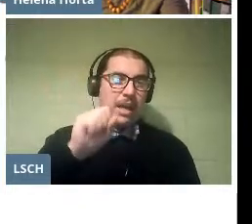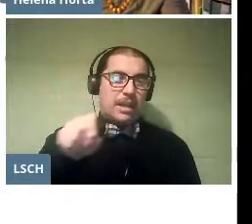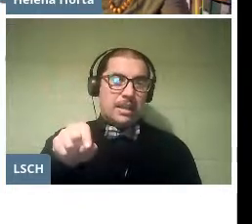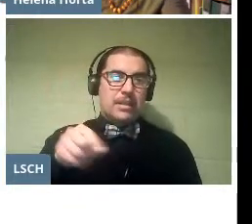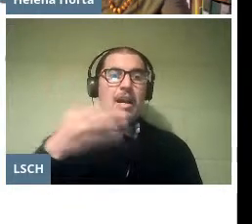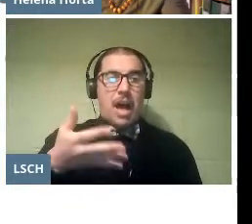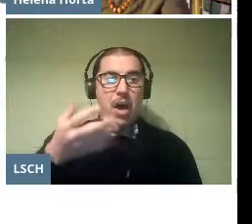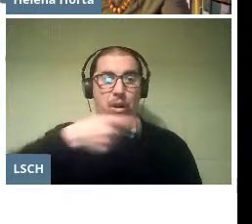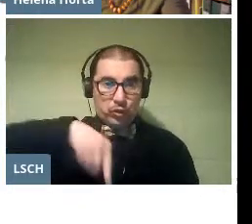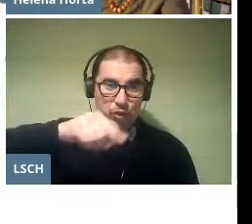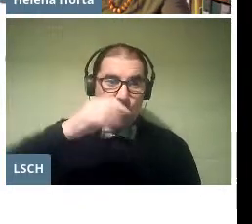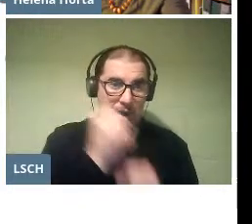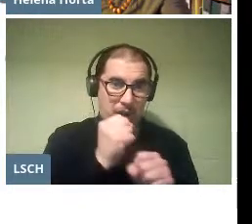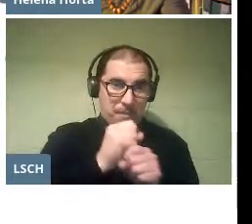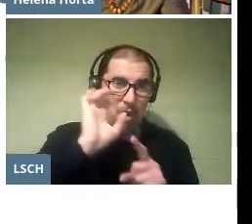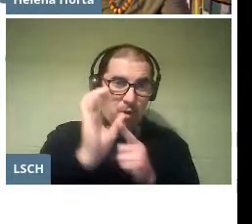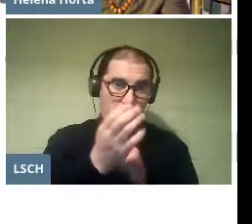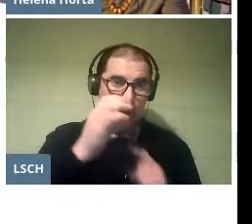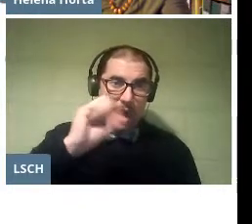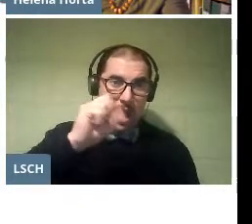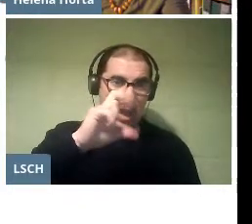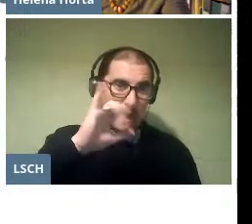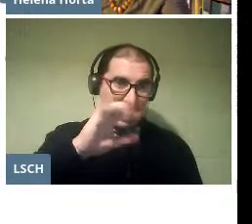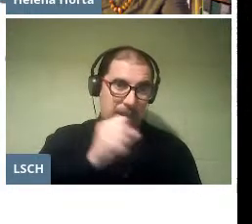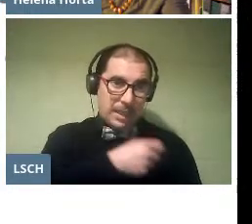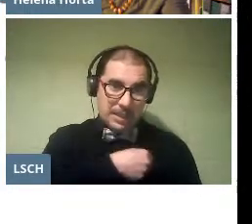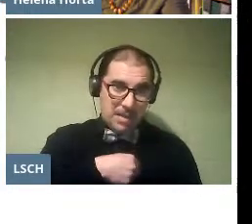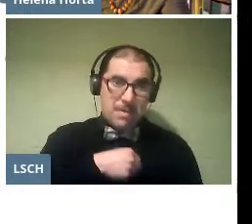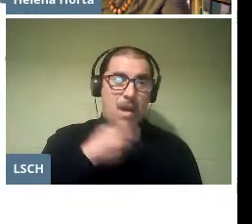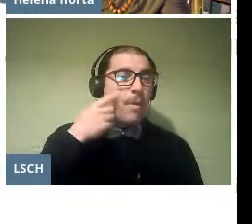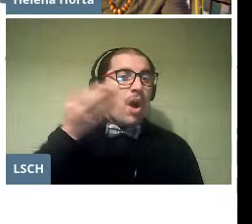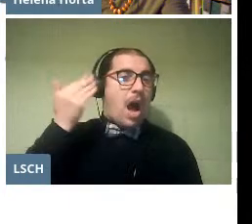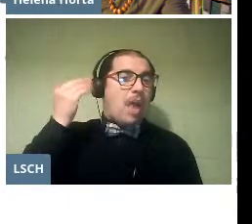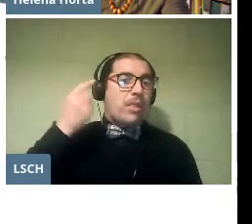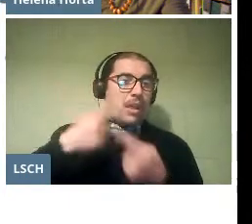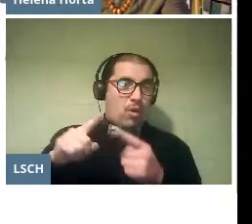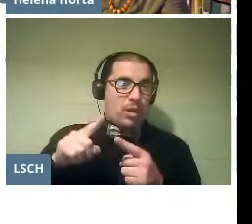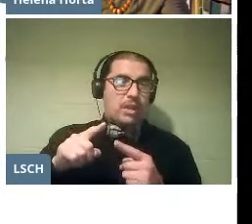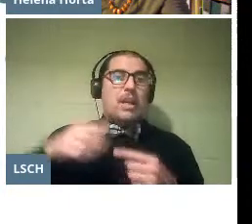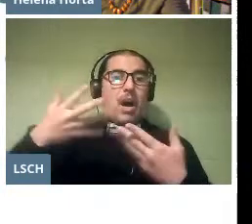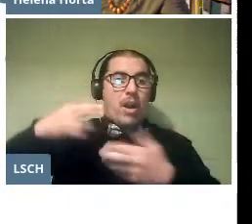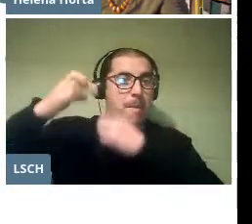estamos nosotros tratando en esta ocasión. La próxima, por favor.